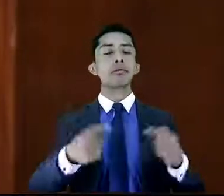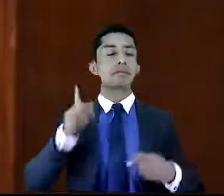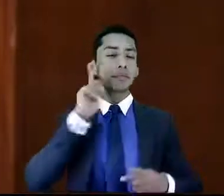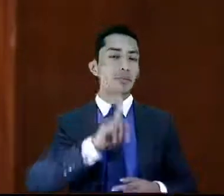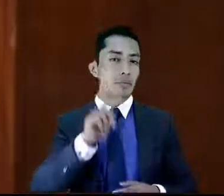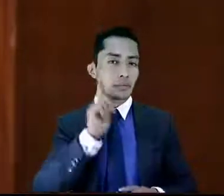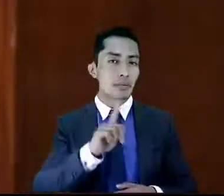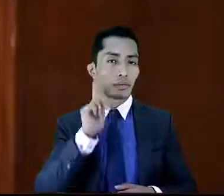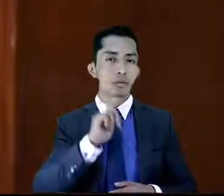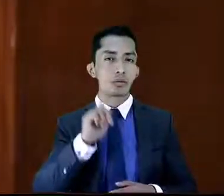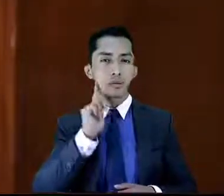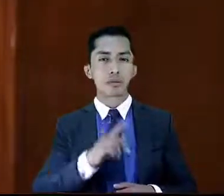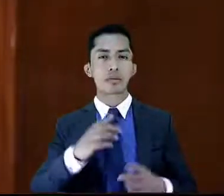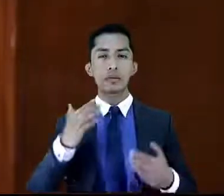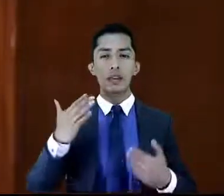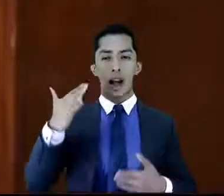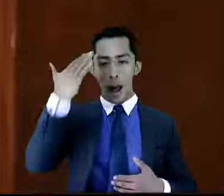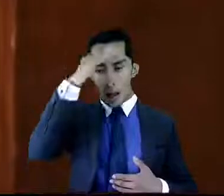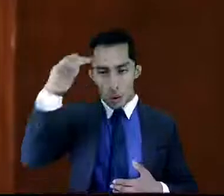adultos mayores,